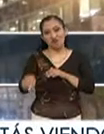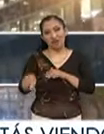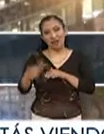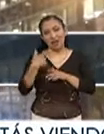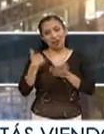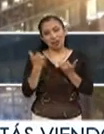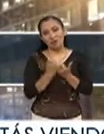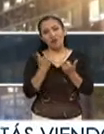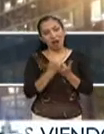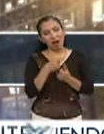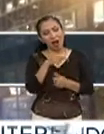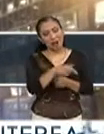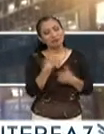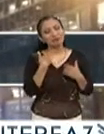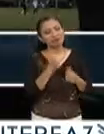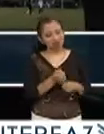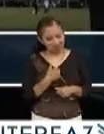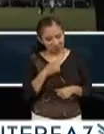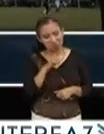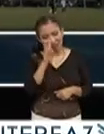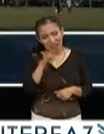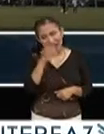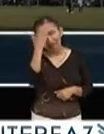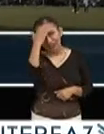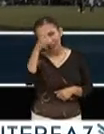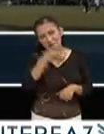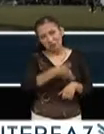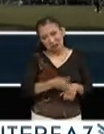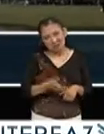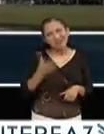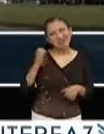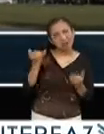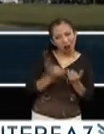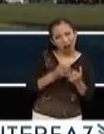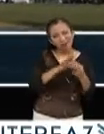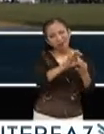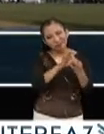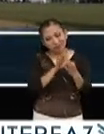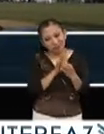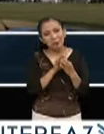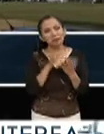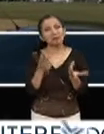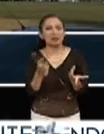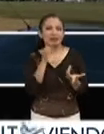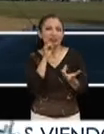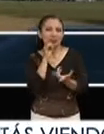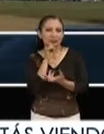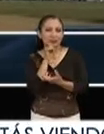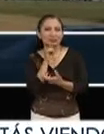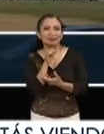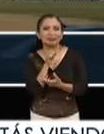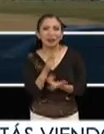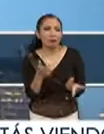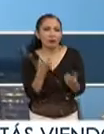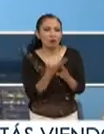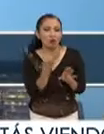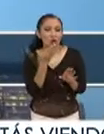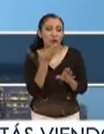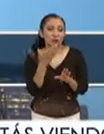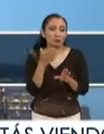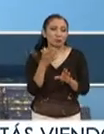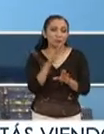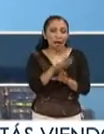pues ella igual me entendía en esa situación de estar lejos de mi familia y pues también poner mucho en